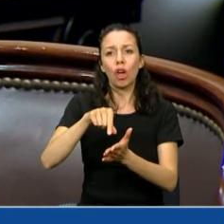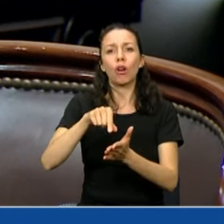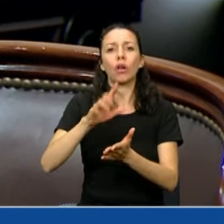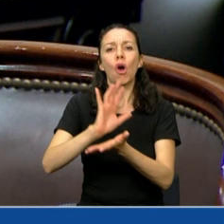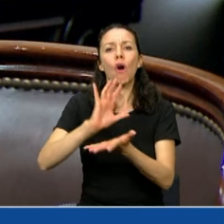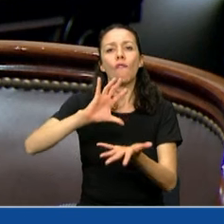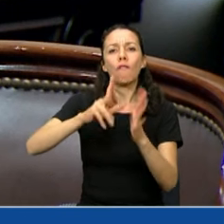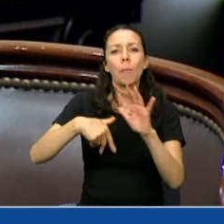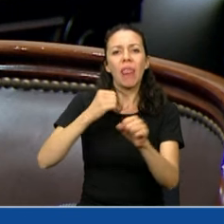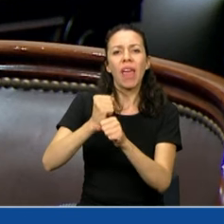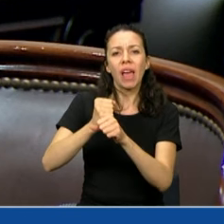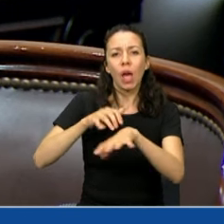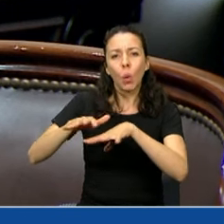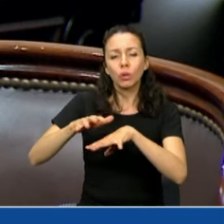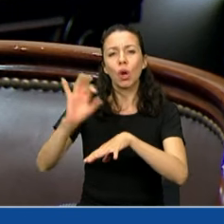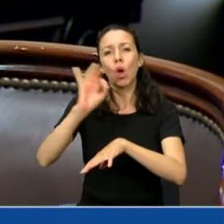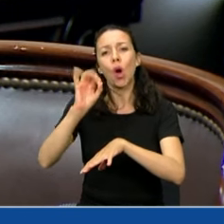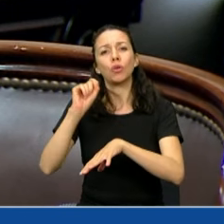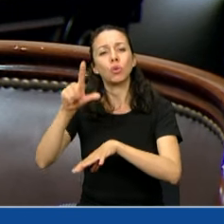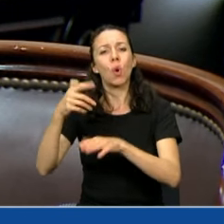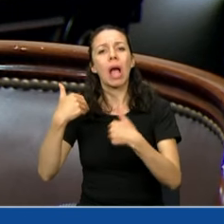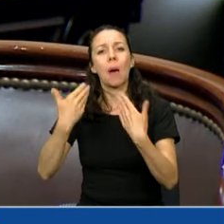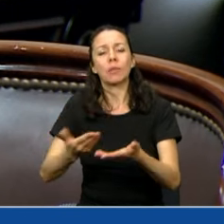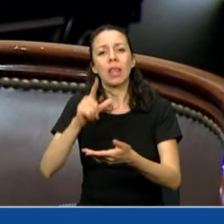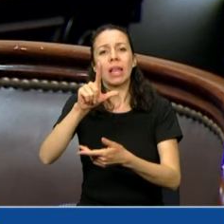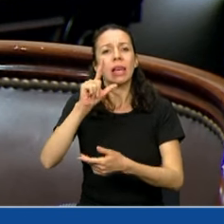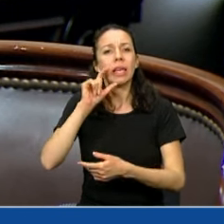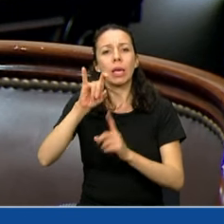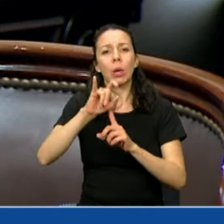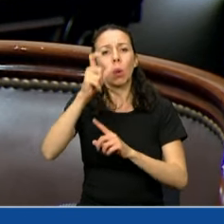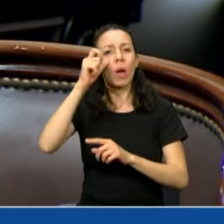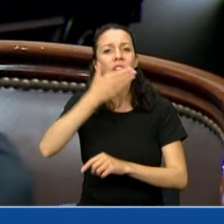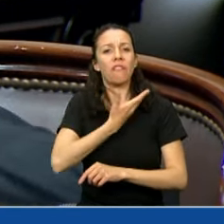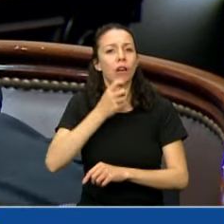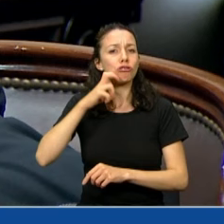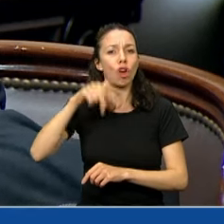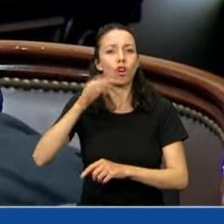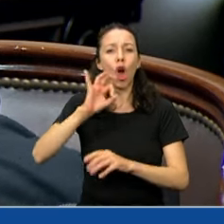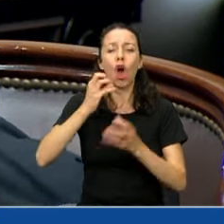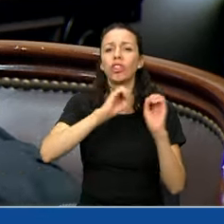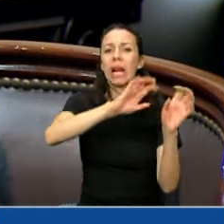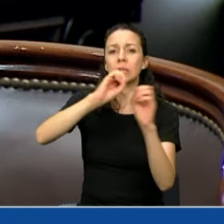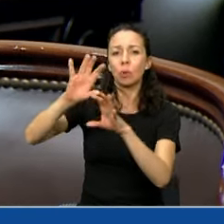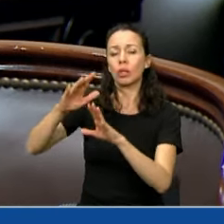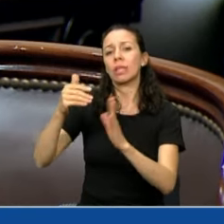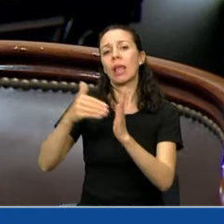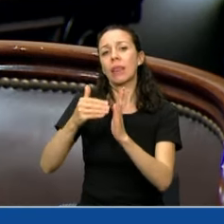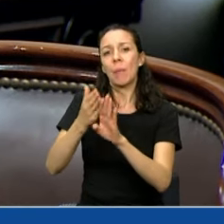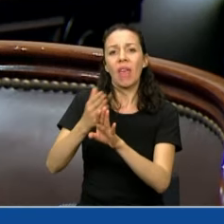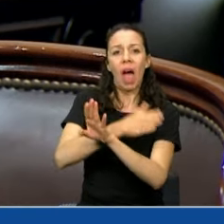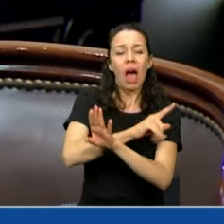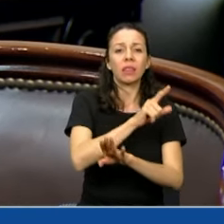de ejecución y o a su capacidad de licuefacción o transporte previa aprobación de la autoridad de